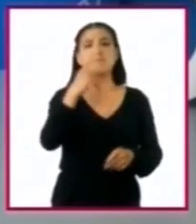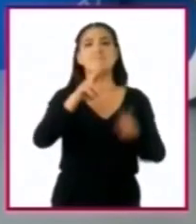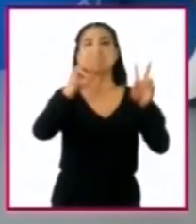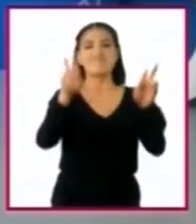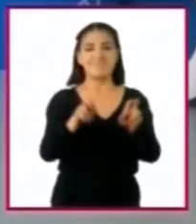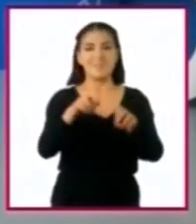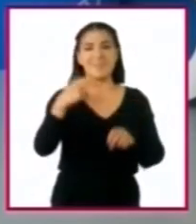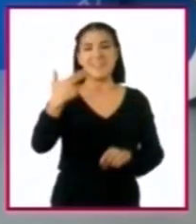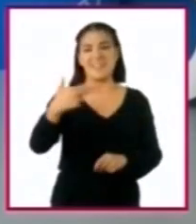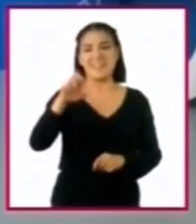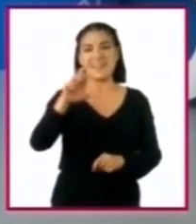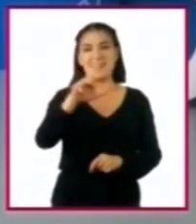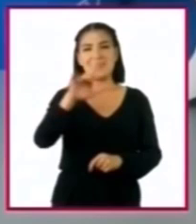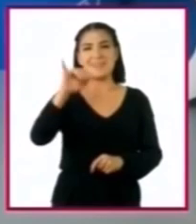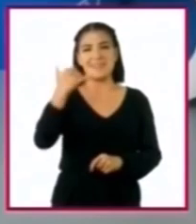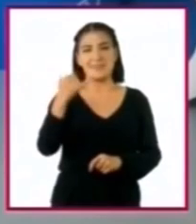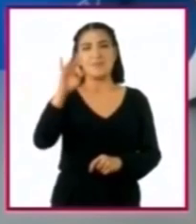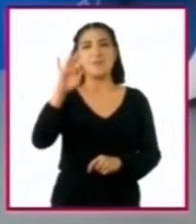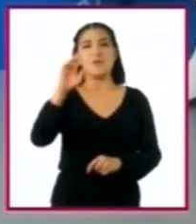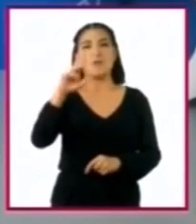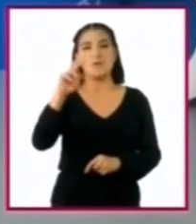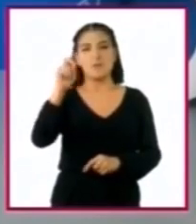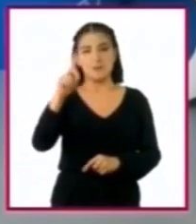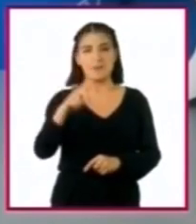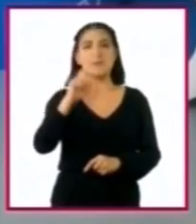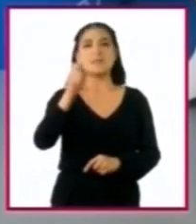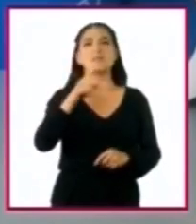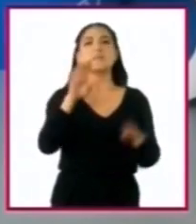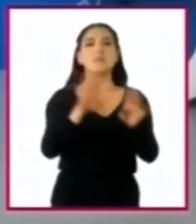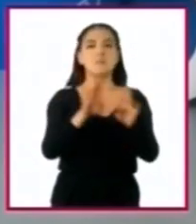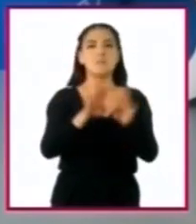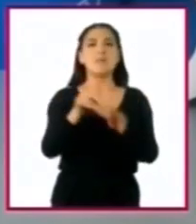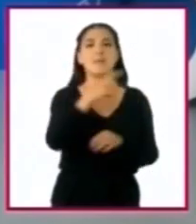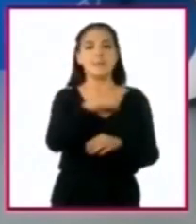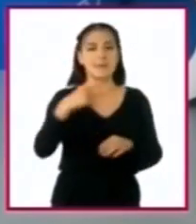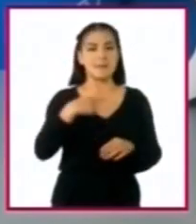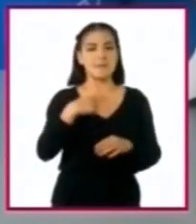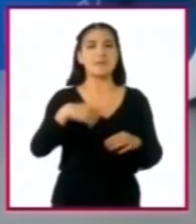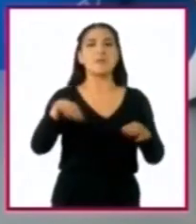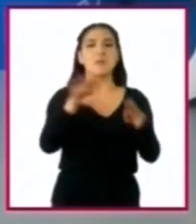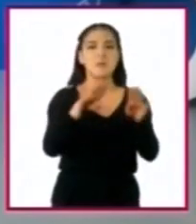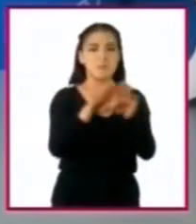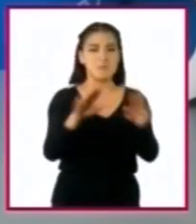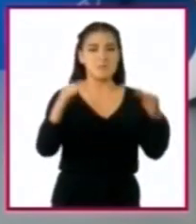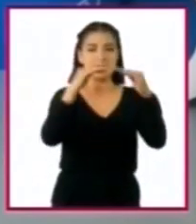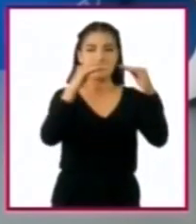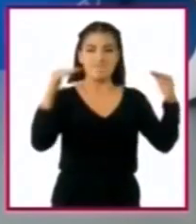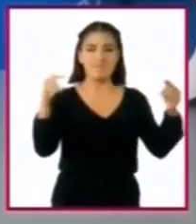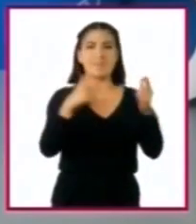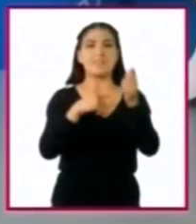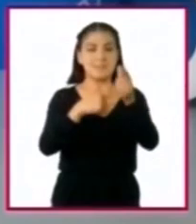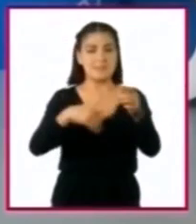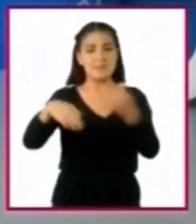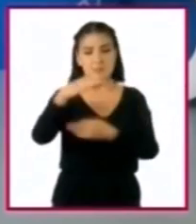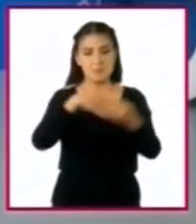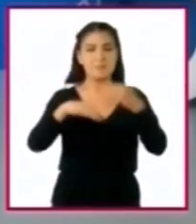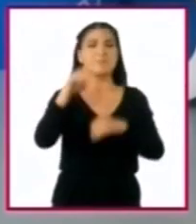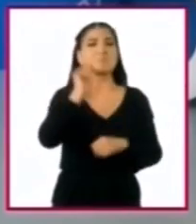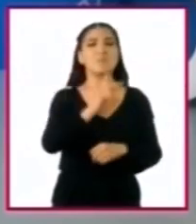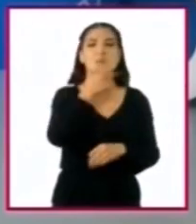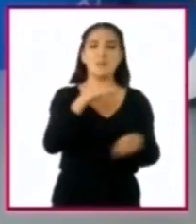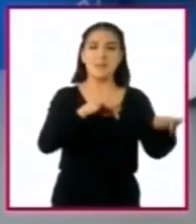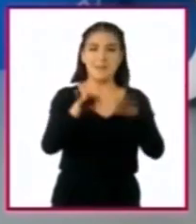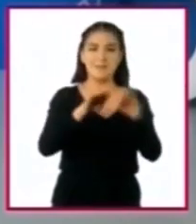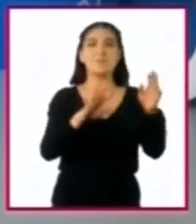Ford, llegar en equipo es el principio, mantenernos es el progreso y trabajar juntas y juntos es